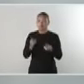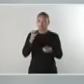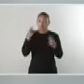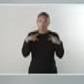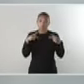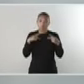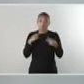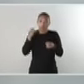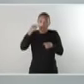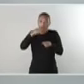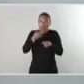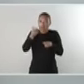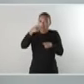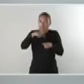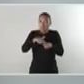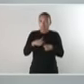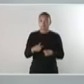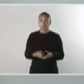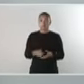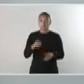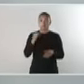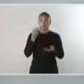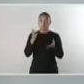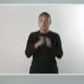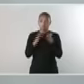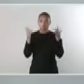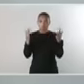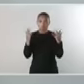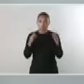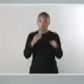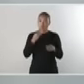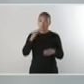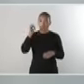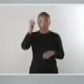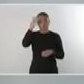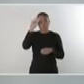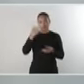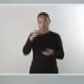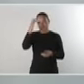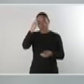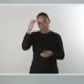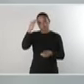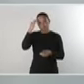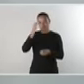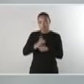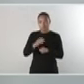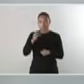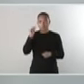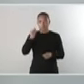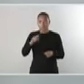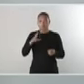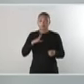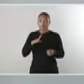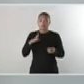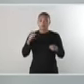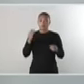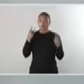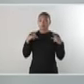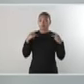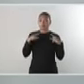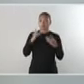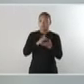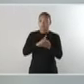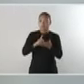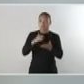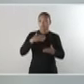no solo mano de obra calificada sino también aptos para los mandos medios y de dirección